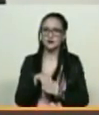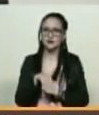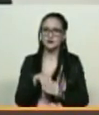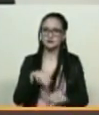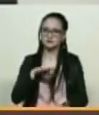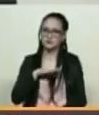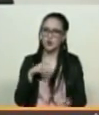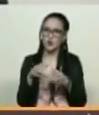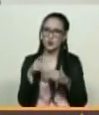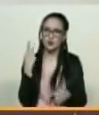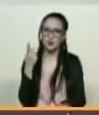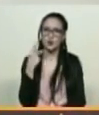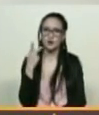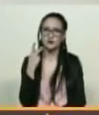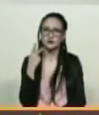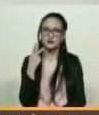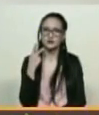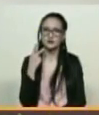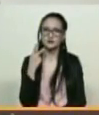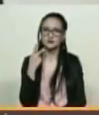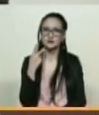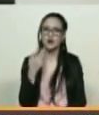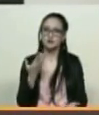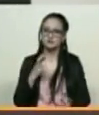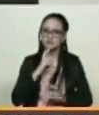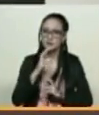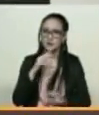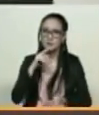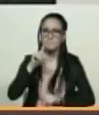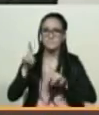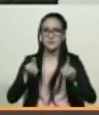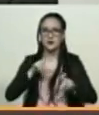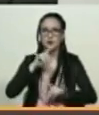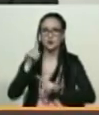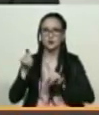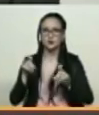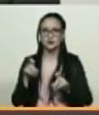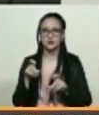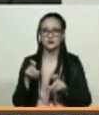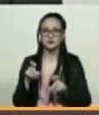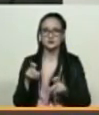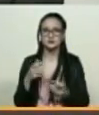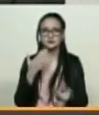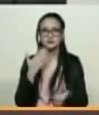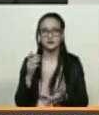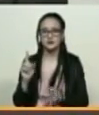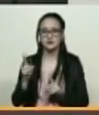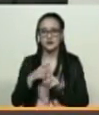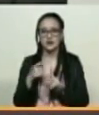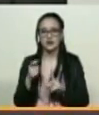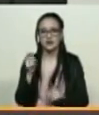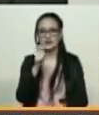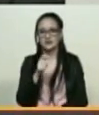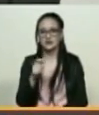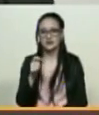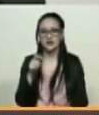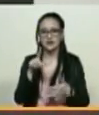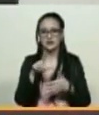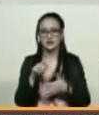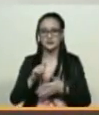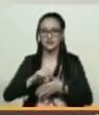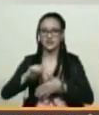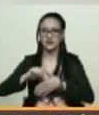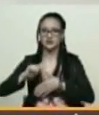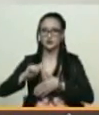las fuerzas políticas. Con mucho gusto contestaré las preguntas a que hubiera lugar. Empecemos por Telesur, Esther Llanes.